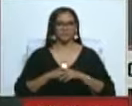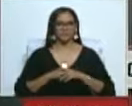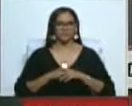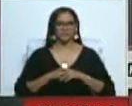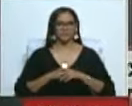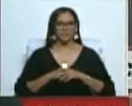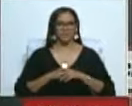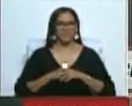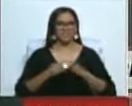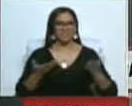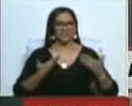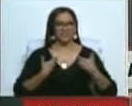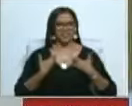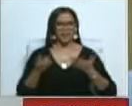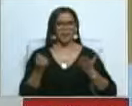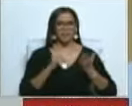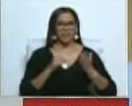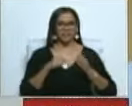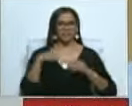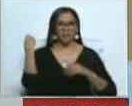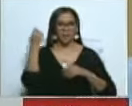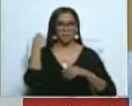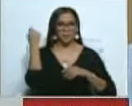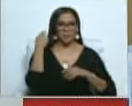me lo regalaron. Mazo de Apure.